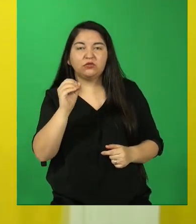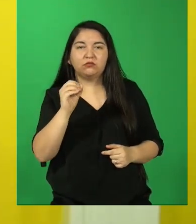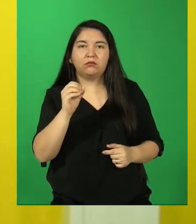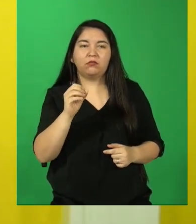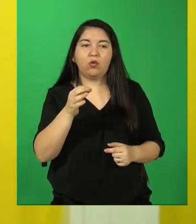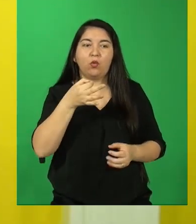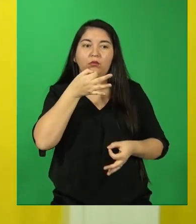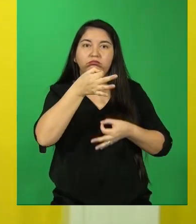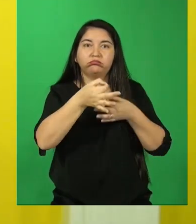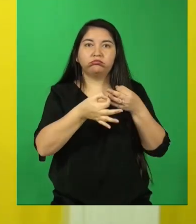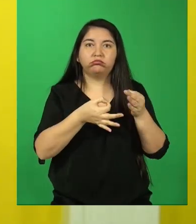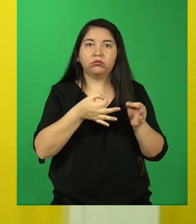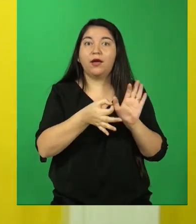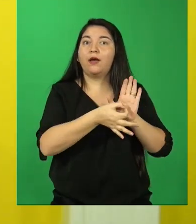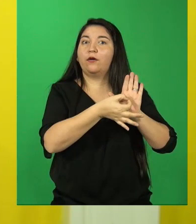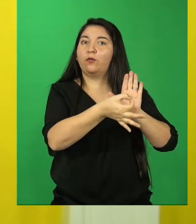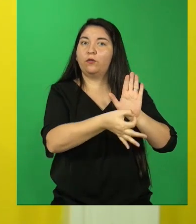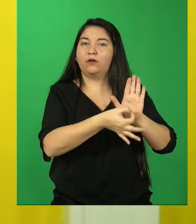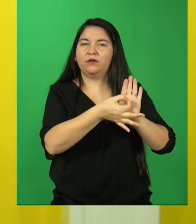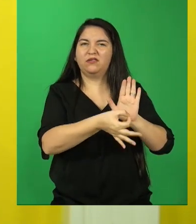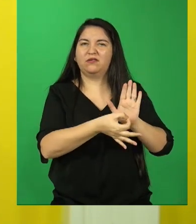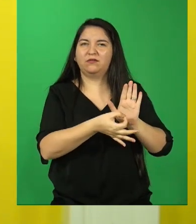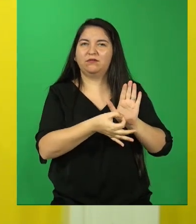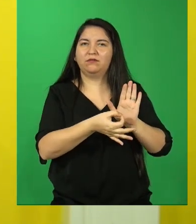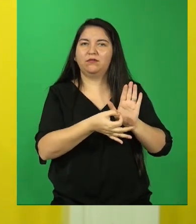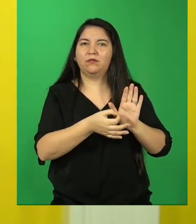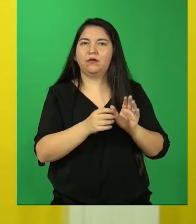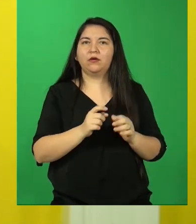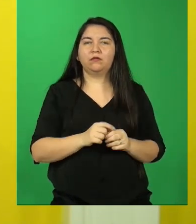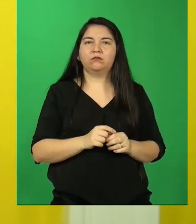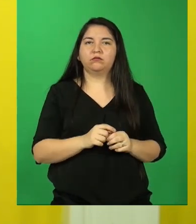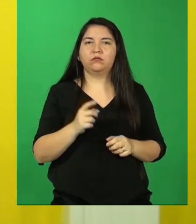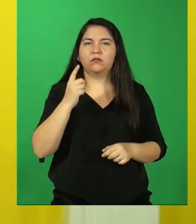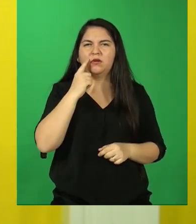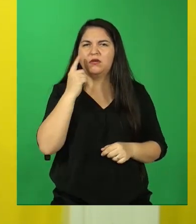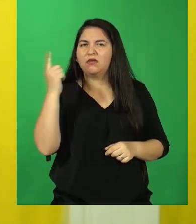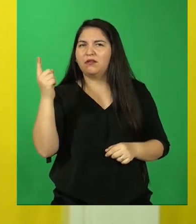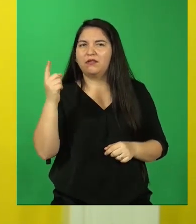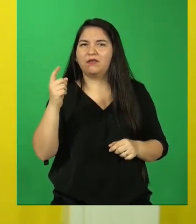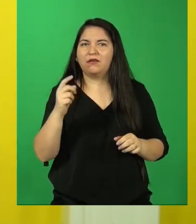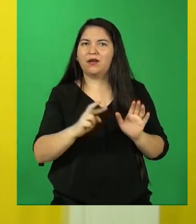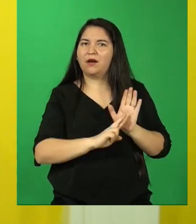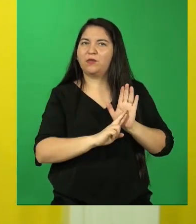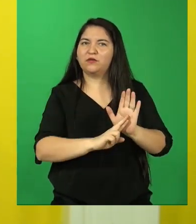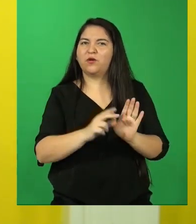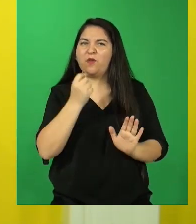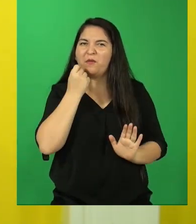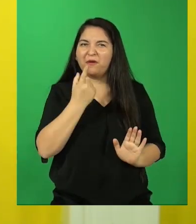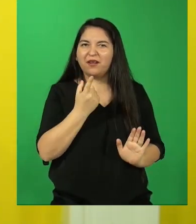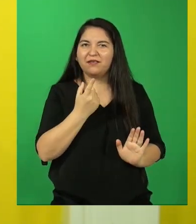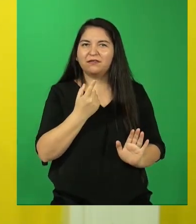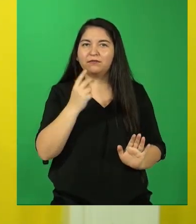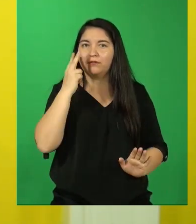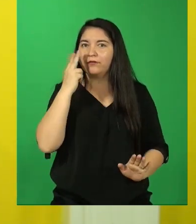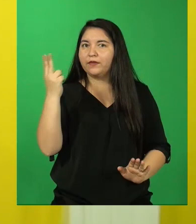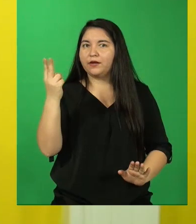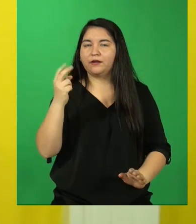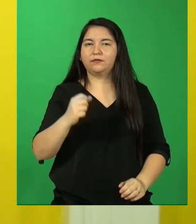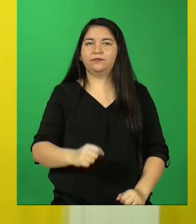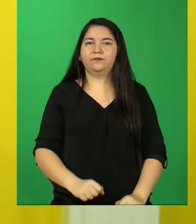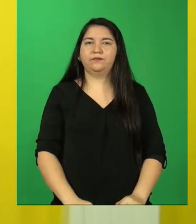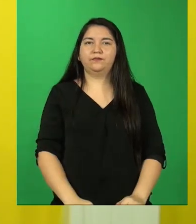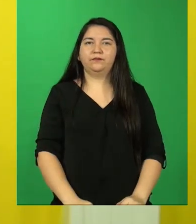contado cuentos. ¿Qué cuentos tenemos acá representados? ¿Ven ahí? Miren